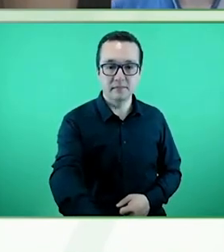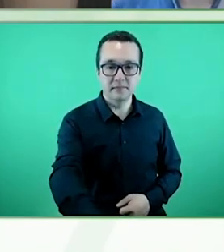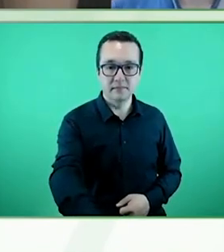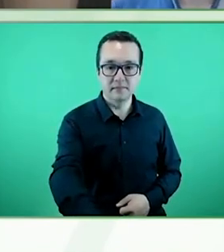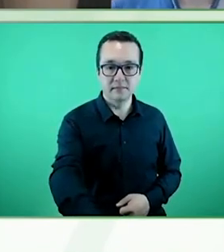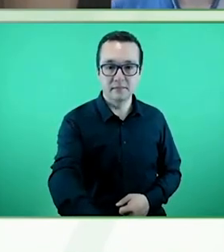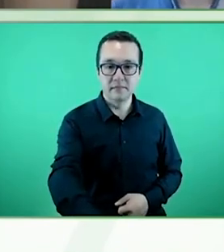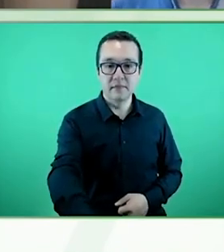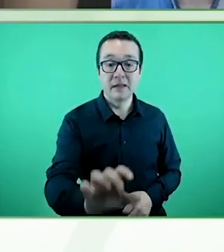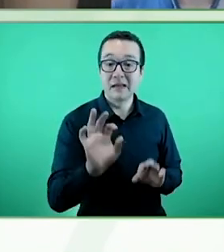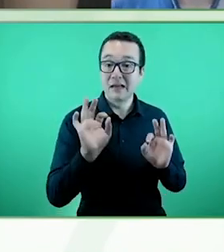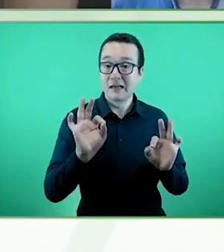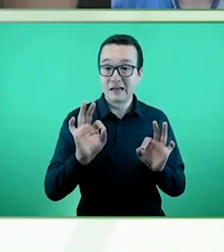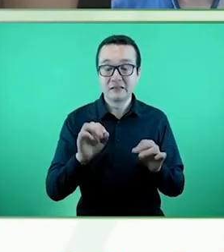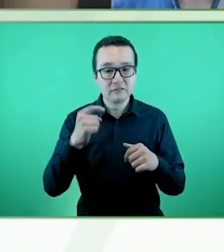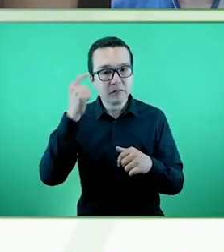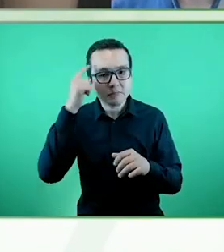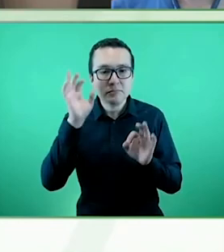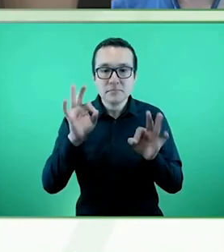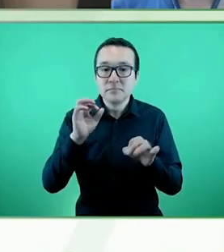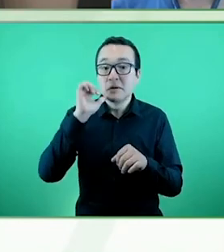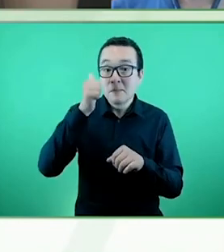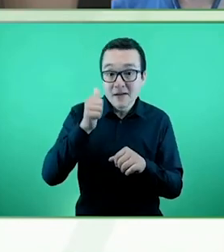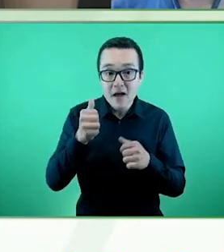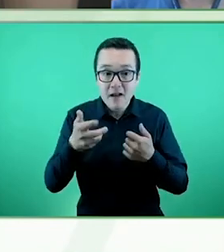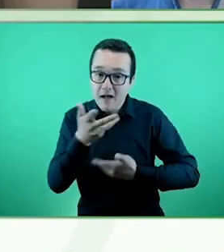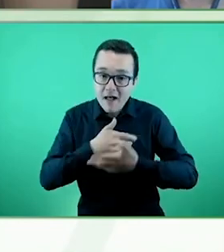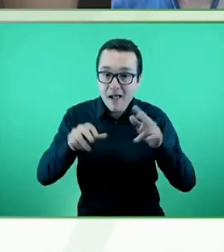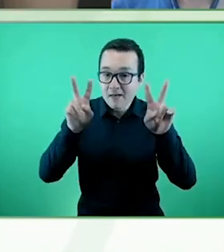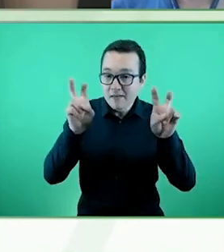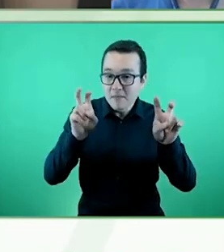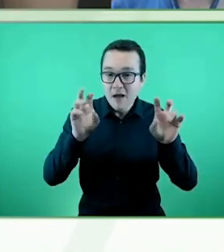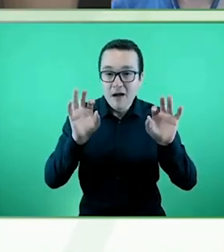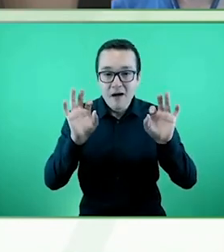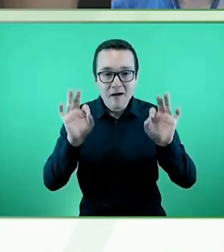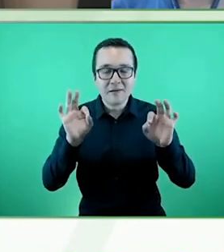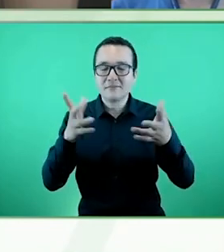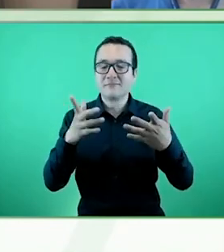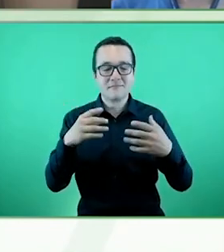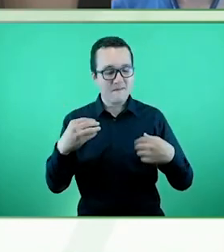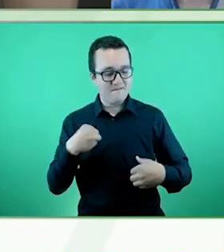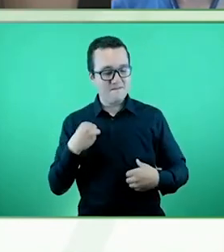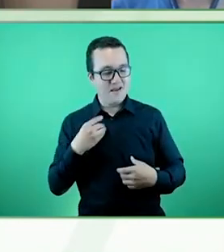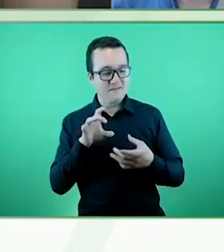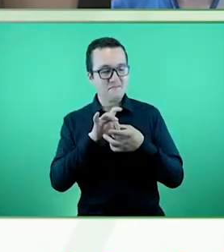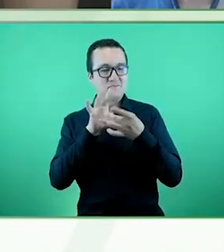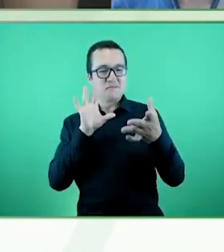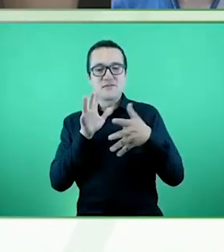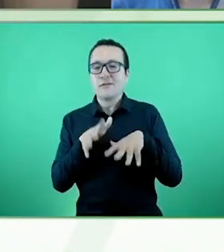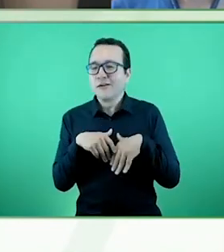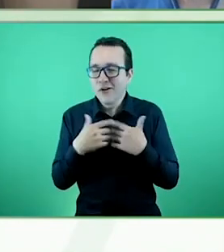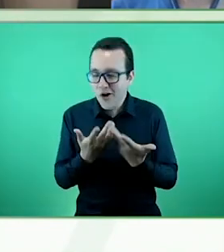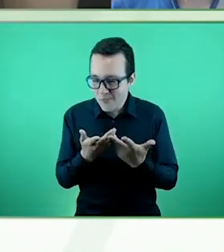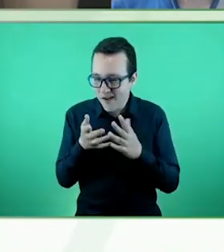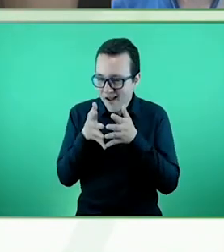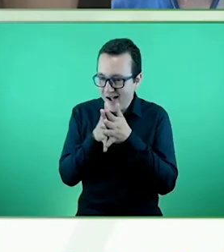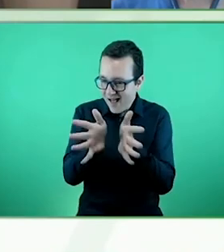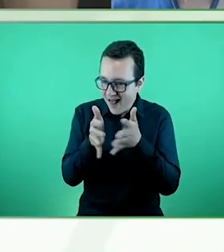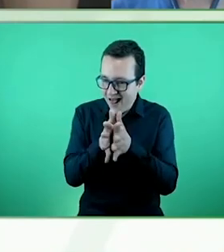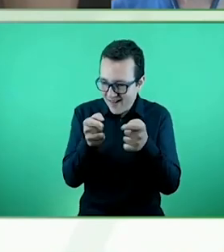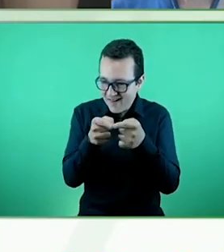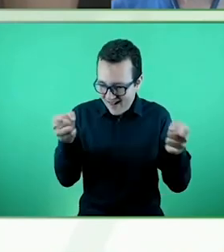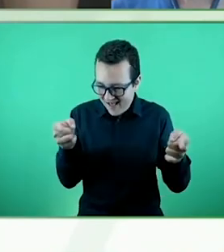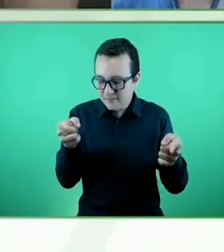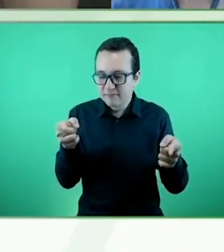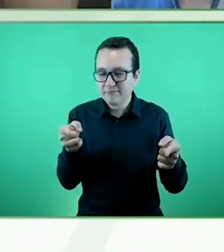la de mañana, la de vida independiente, se les relega a un segundo plano, por ejemplo, el rol